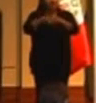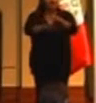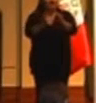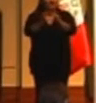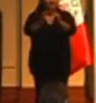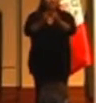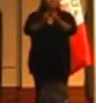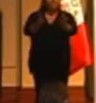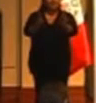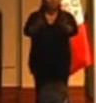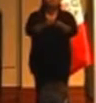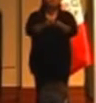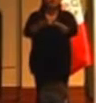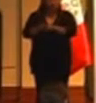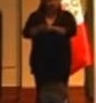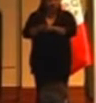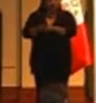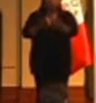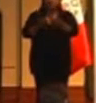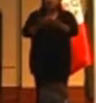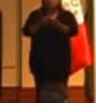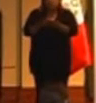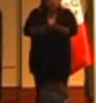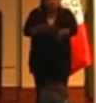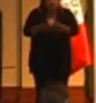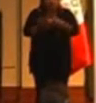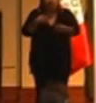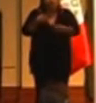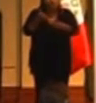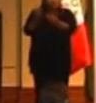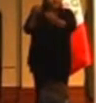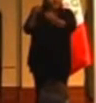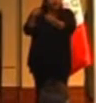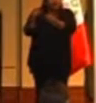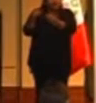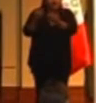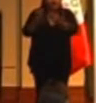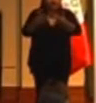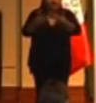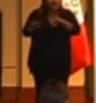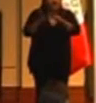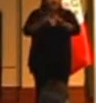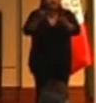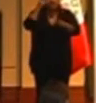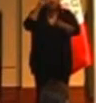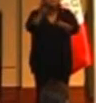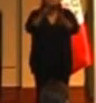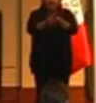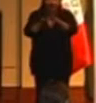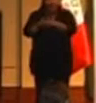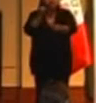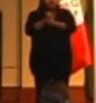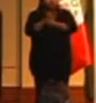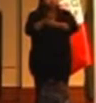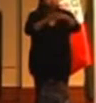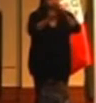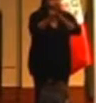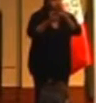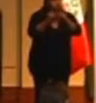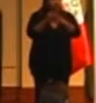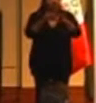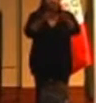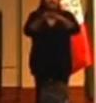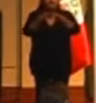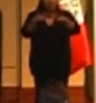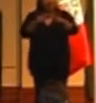pero además sin decaer en las obligaciones que tenemos y en la generación de obras. Ahora, mientras que estamos hablando,